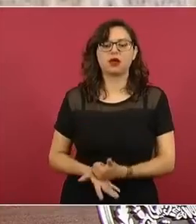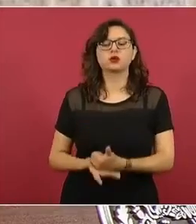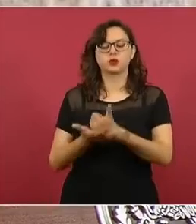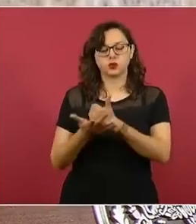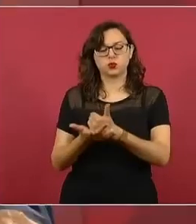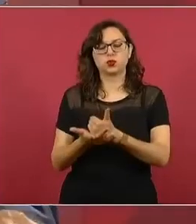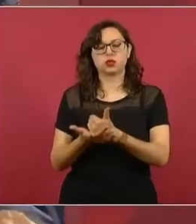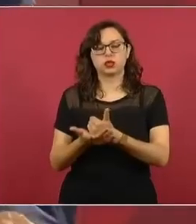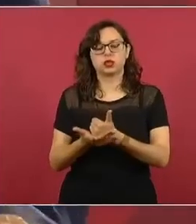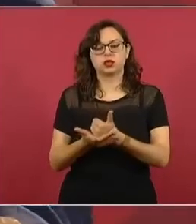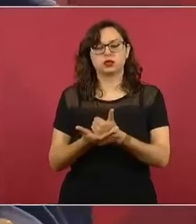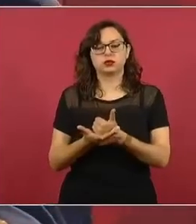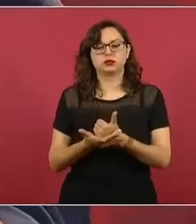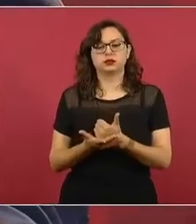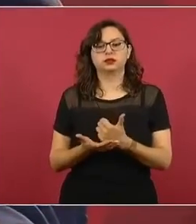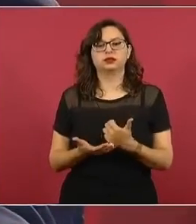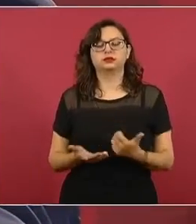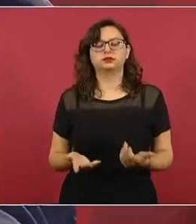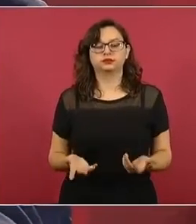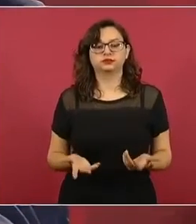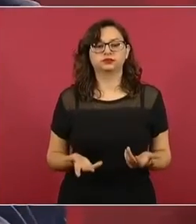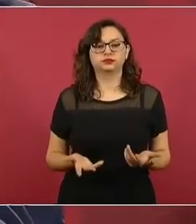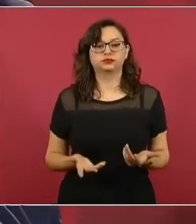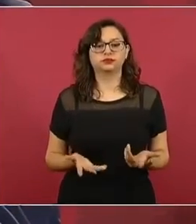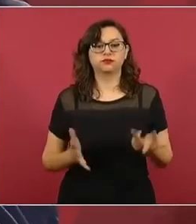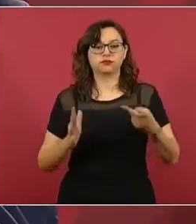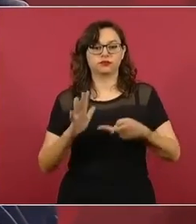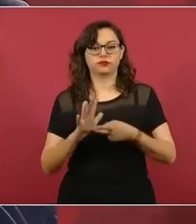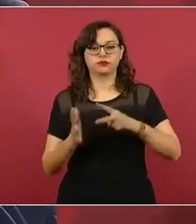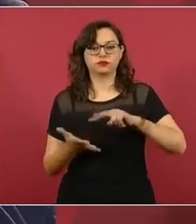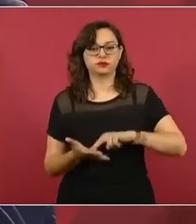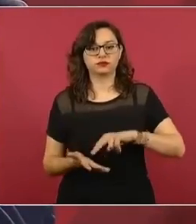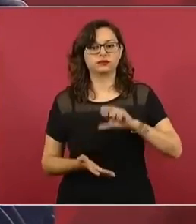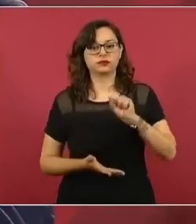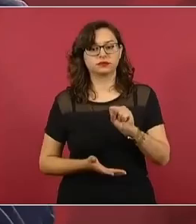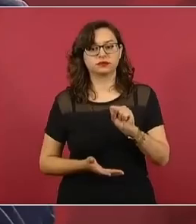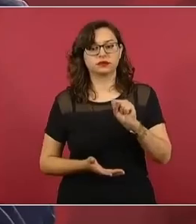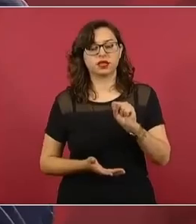Ya escuchamos que el ingeniero Slim